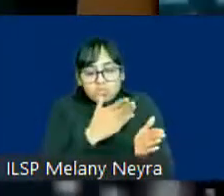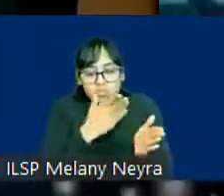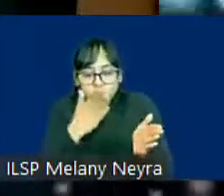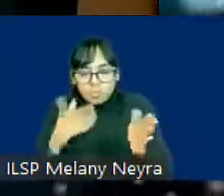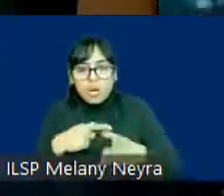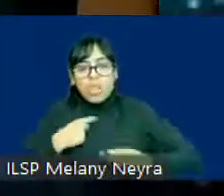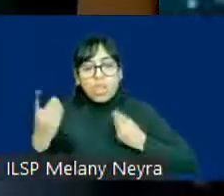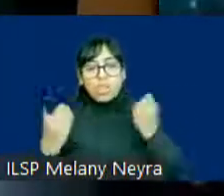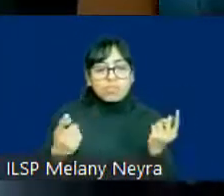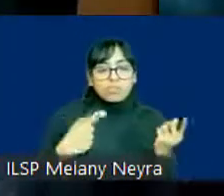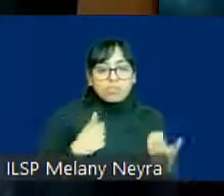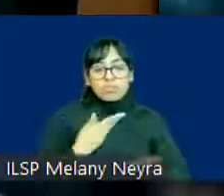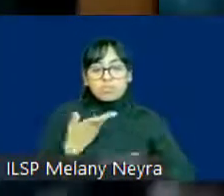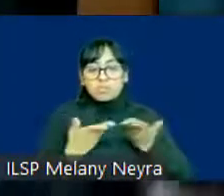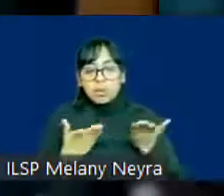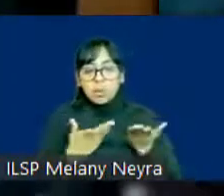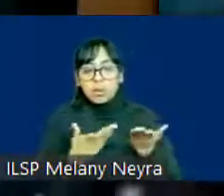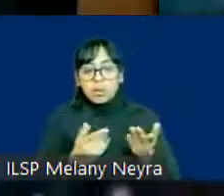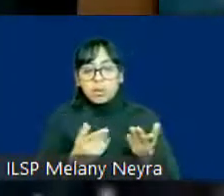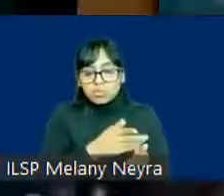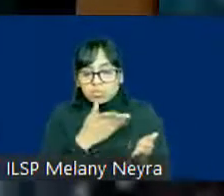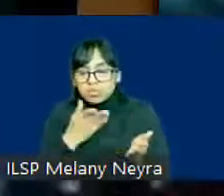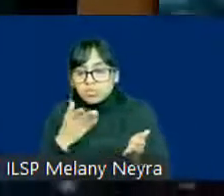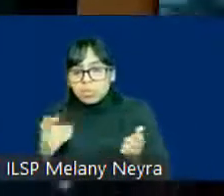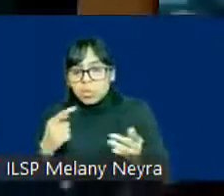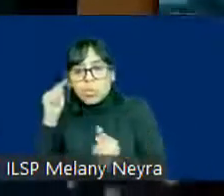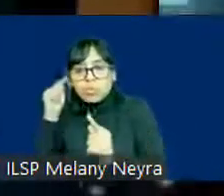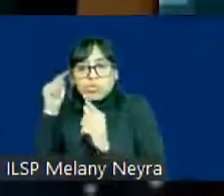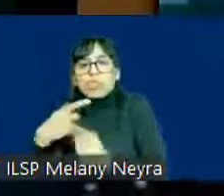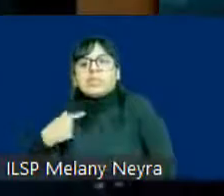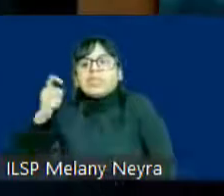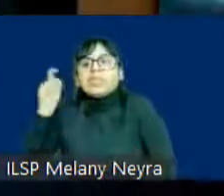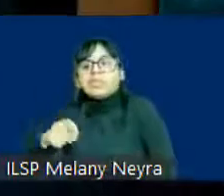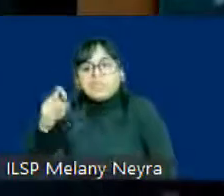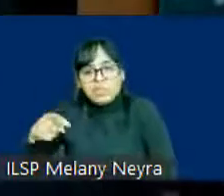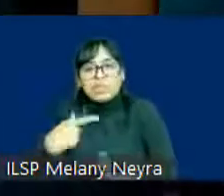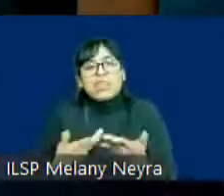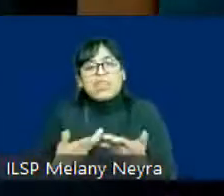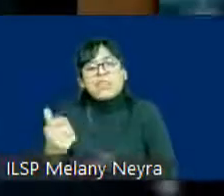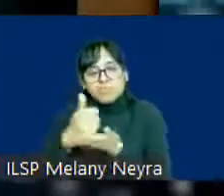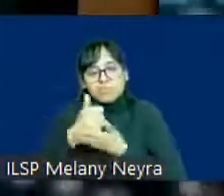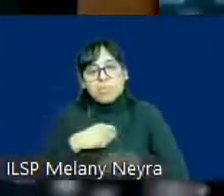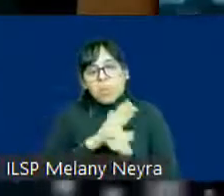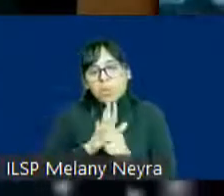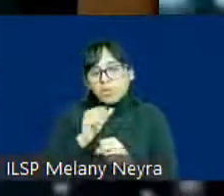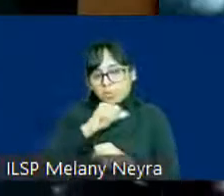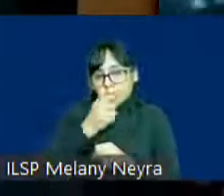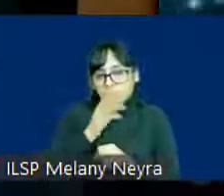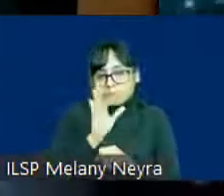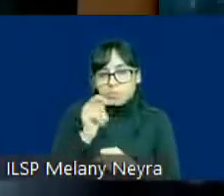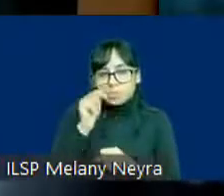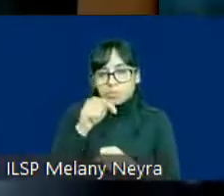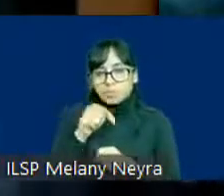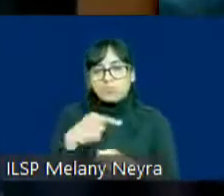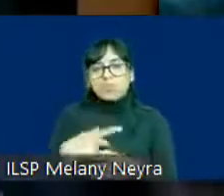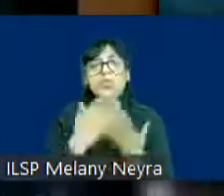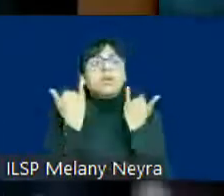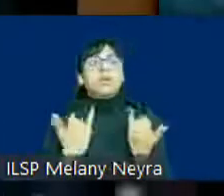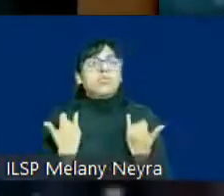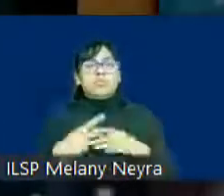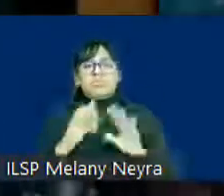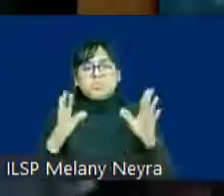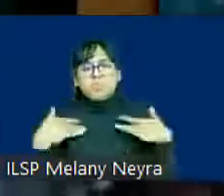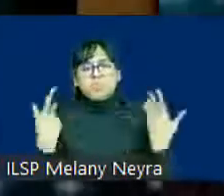la administración pública pasó a convertirse en una necesidad de supervivencia. Esto es, actualmente no se